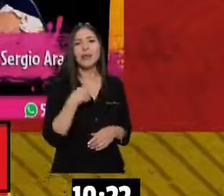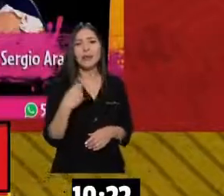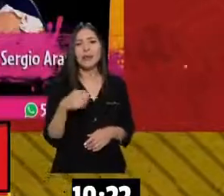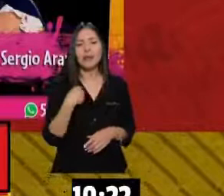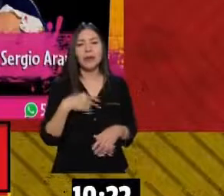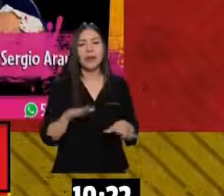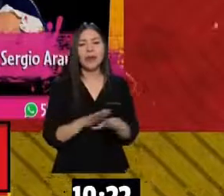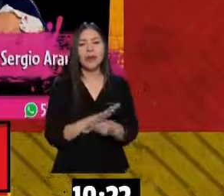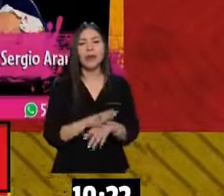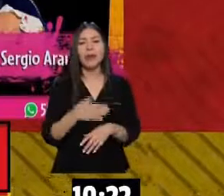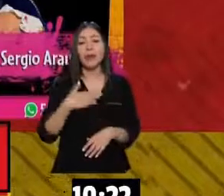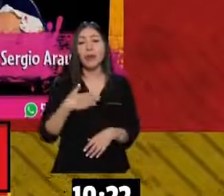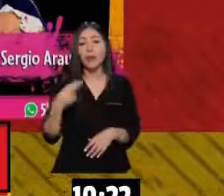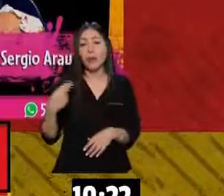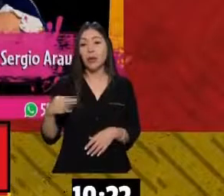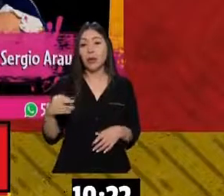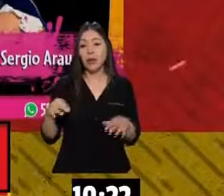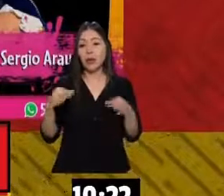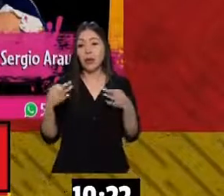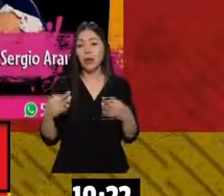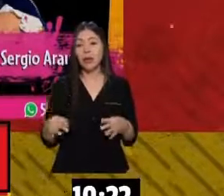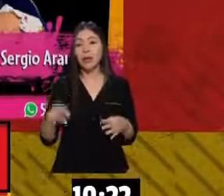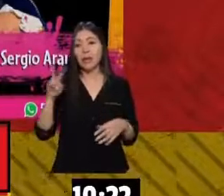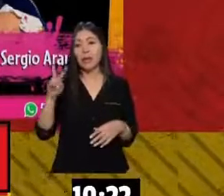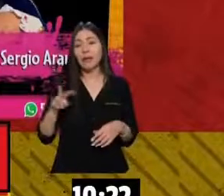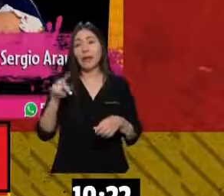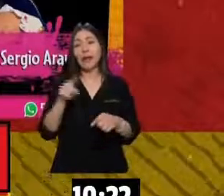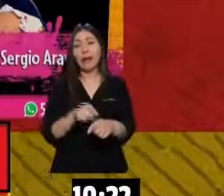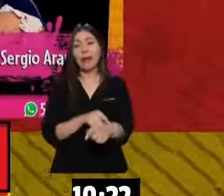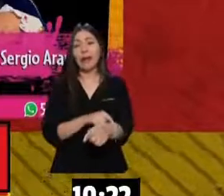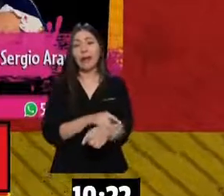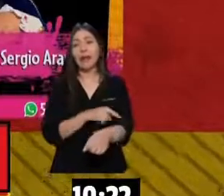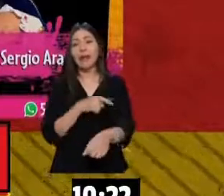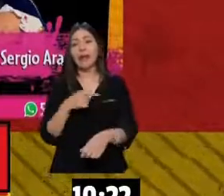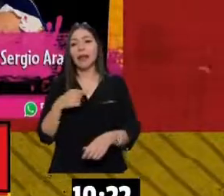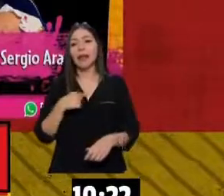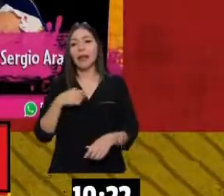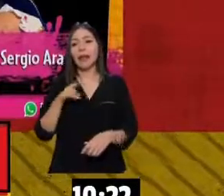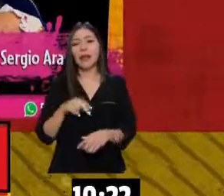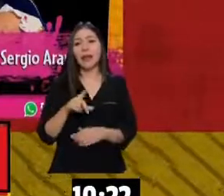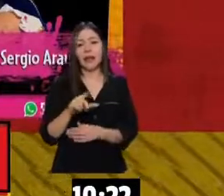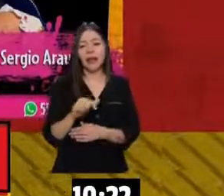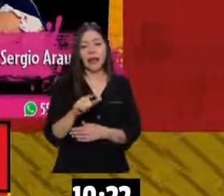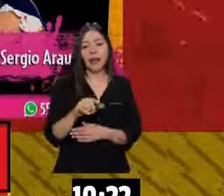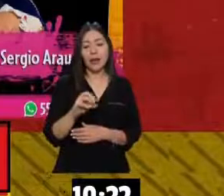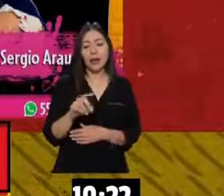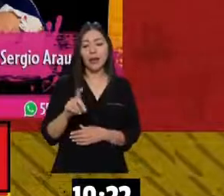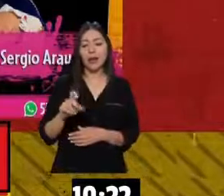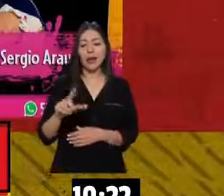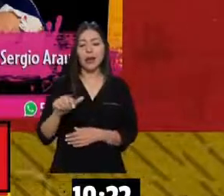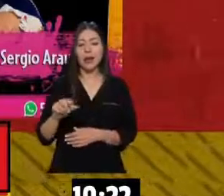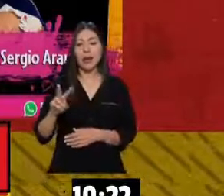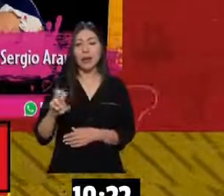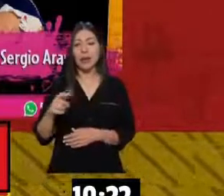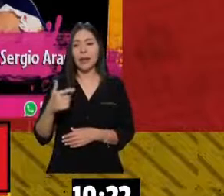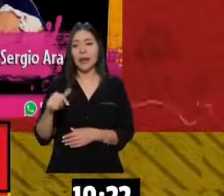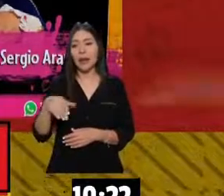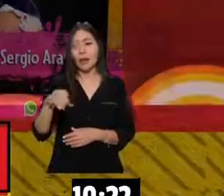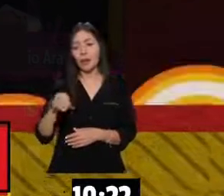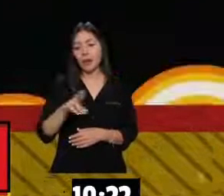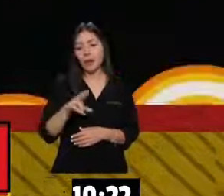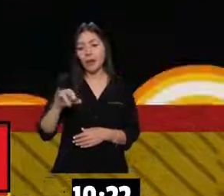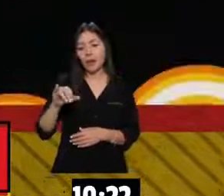que mi nombre original era muy largo. Soy Laszlo de la Vega, Morris, Balam, Klaus, Vitelli y